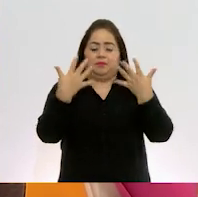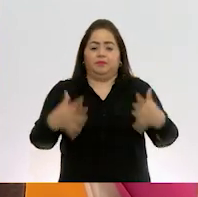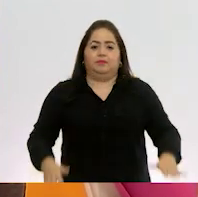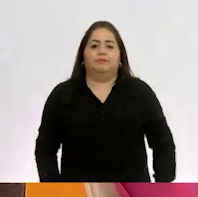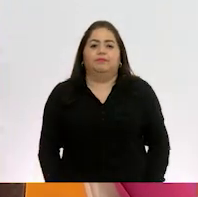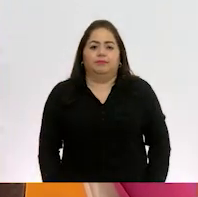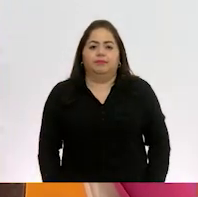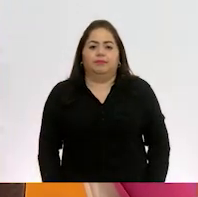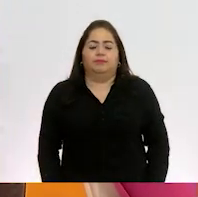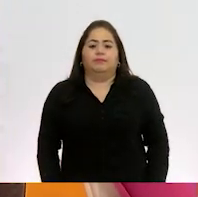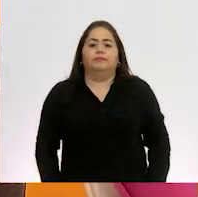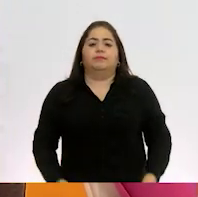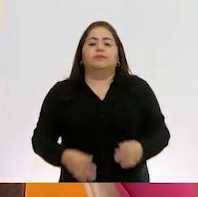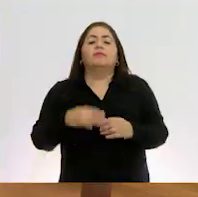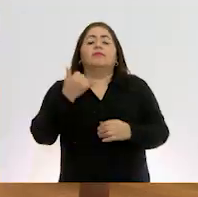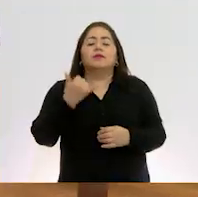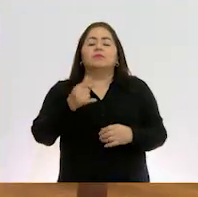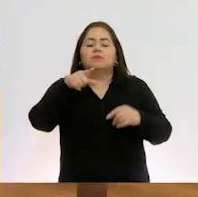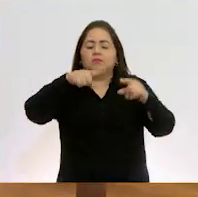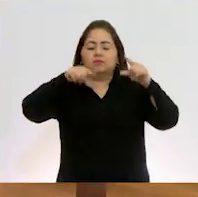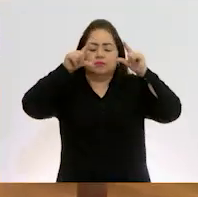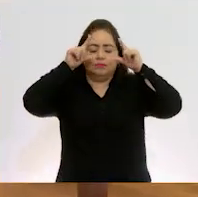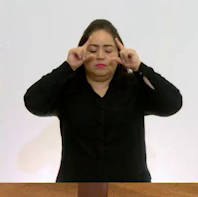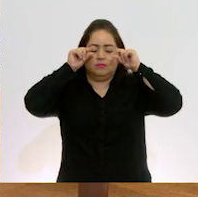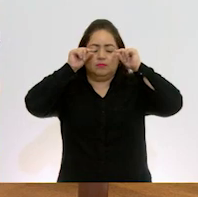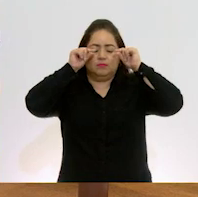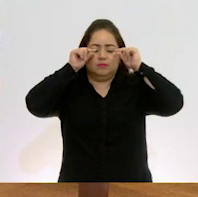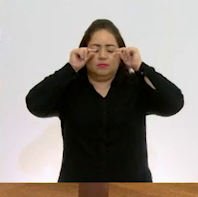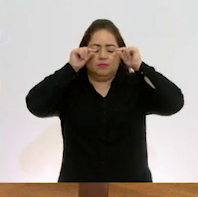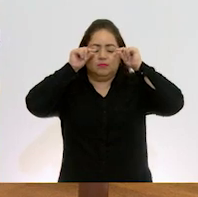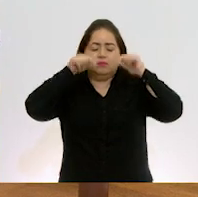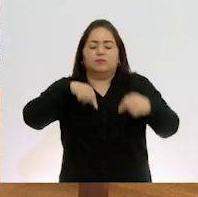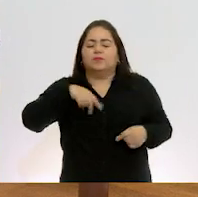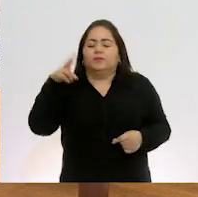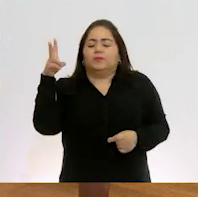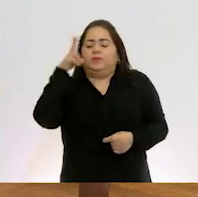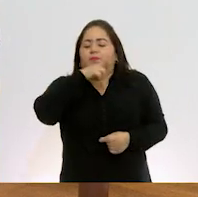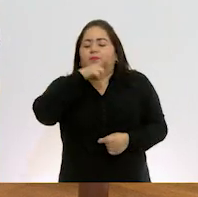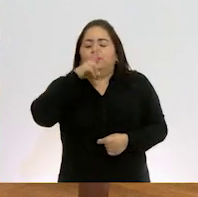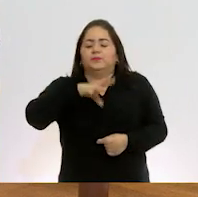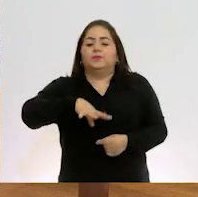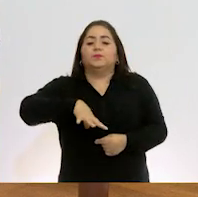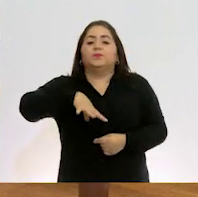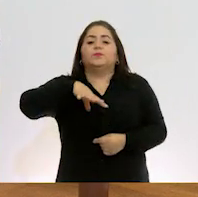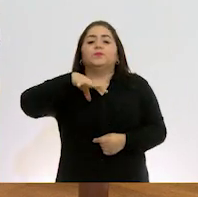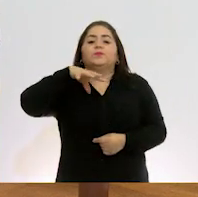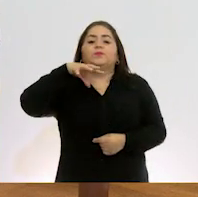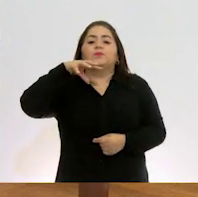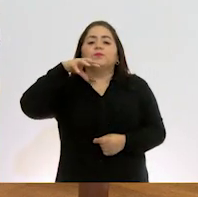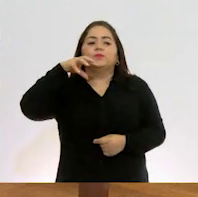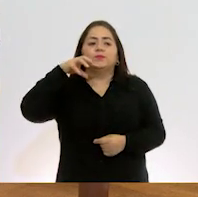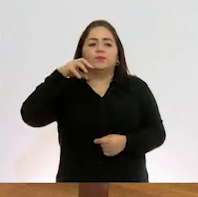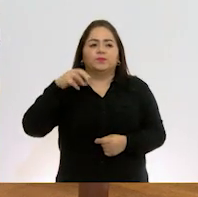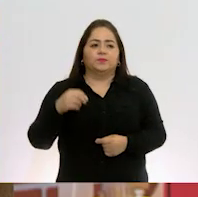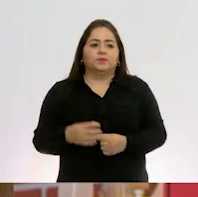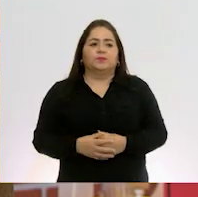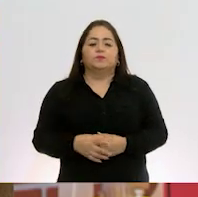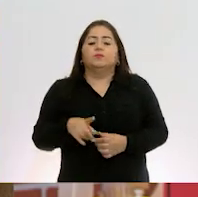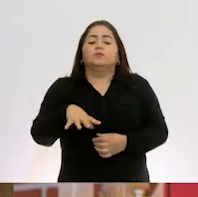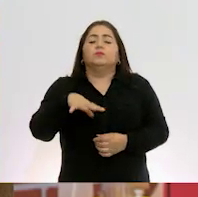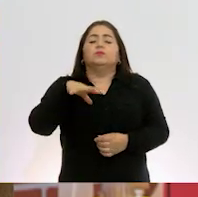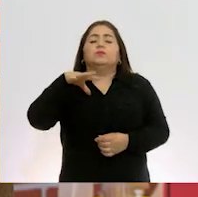mis piernas y voy a cerrar mis ojos. Voy a respirar profundamente una vez. Lo hacemos. Respira